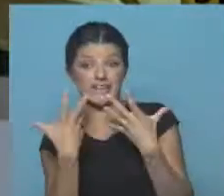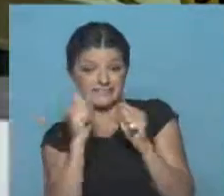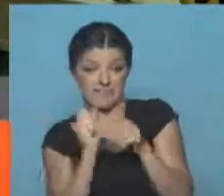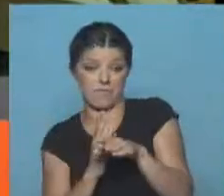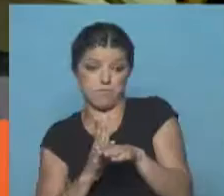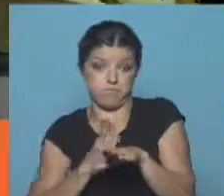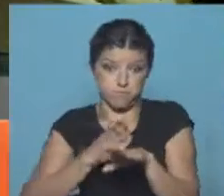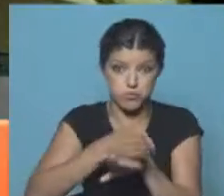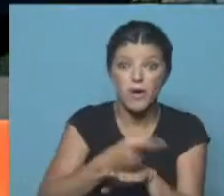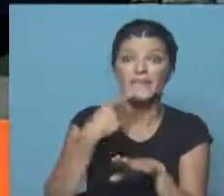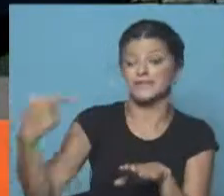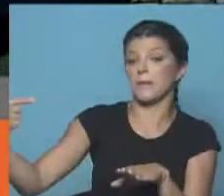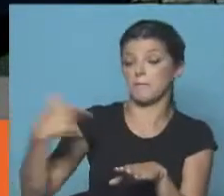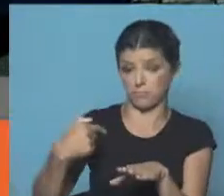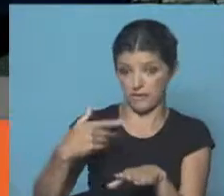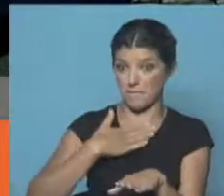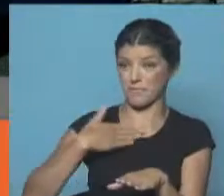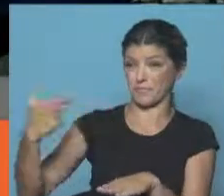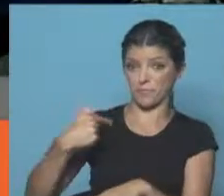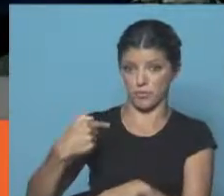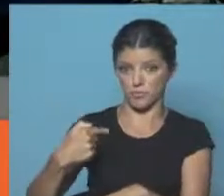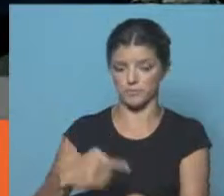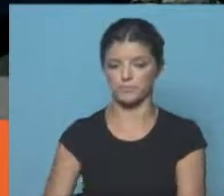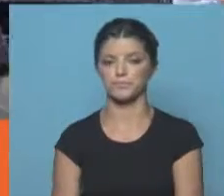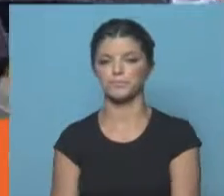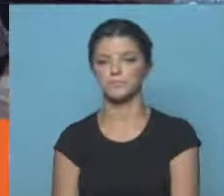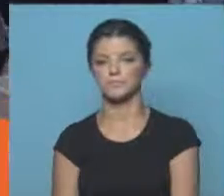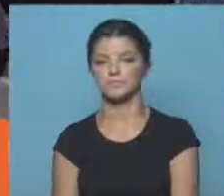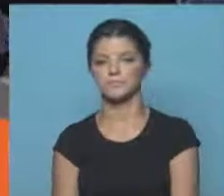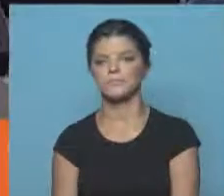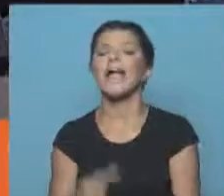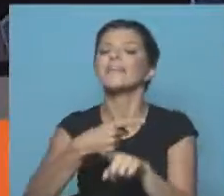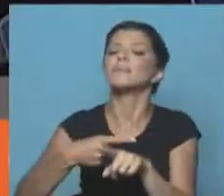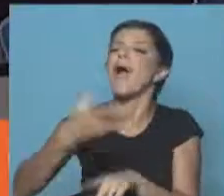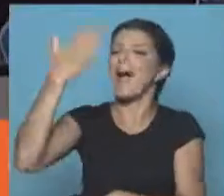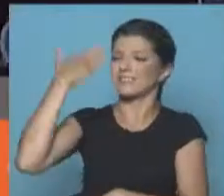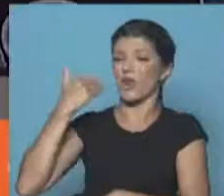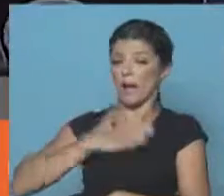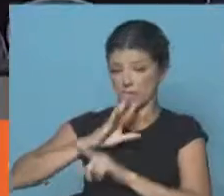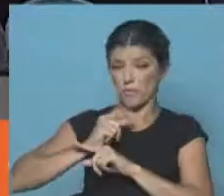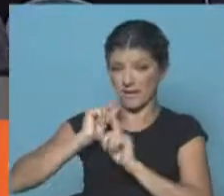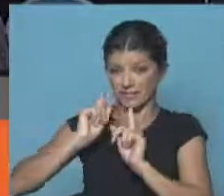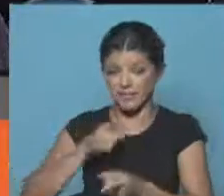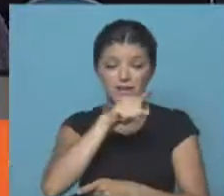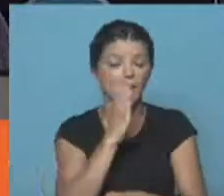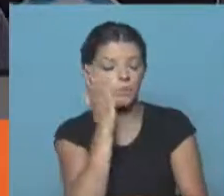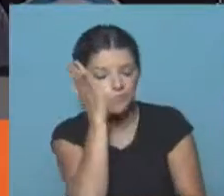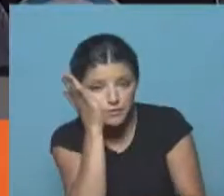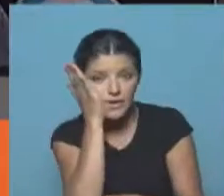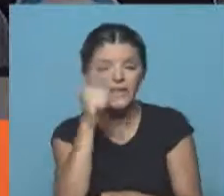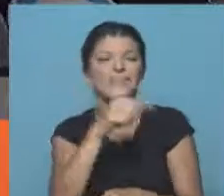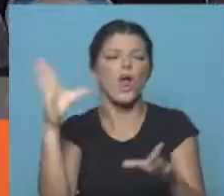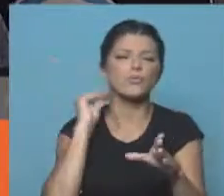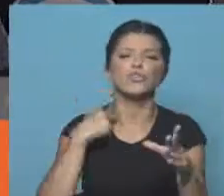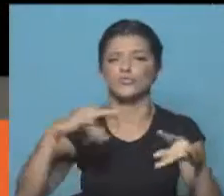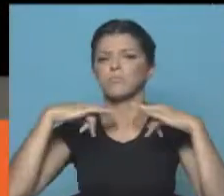y dice, me tiraron. El hecho agravante de que la semana anterior a mí me habían robado y él estaba durmiendo la siesta, me escuchó los gritos,